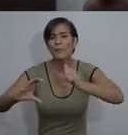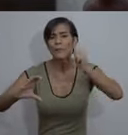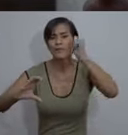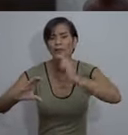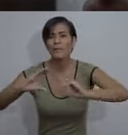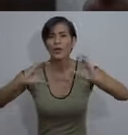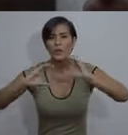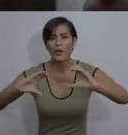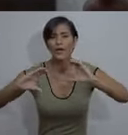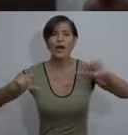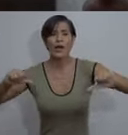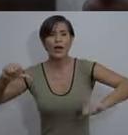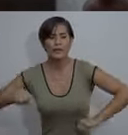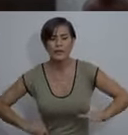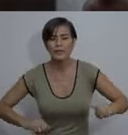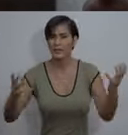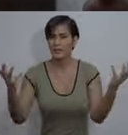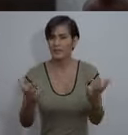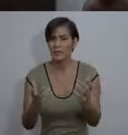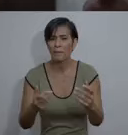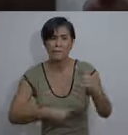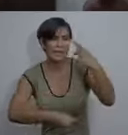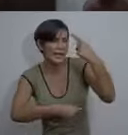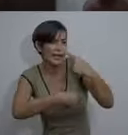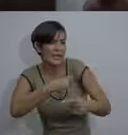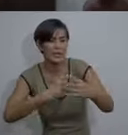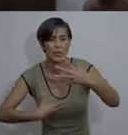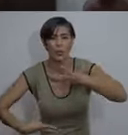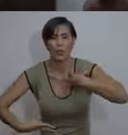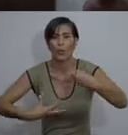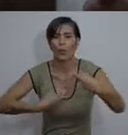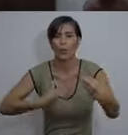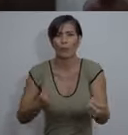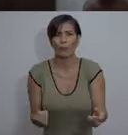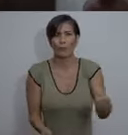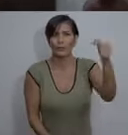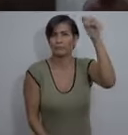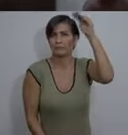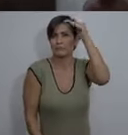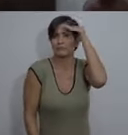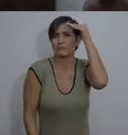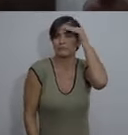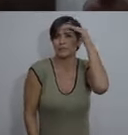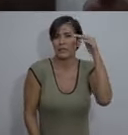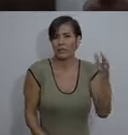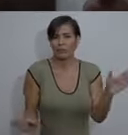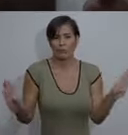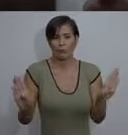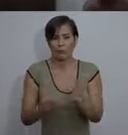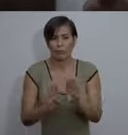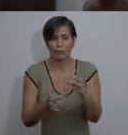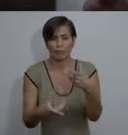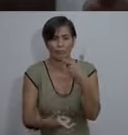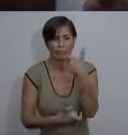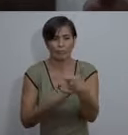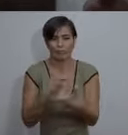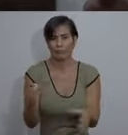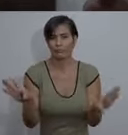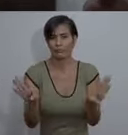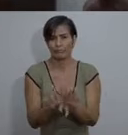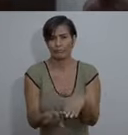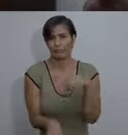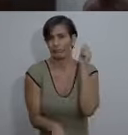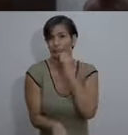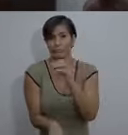debemos reiniciar nuestras actividades cotidianas con el riesgo de contagio presente no podemos mantener cerrada la economía de manera